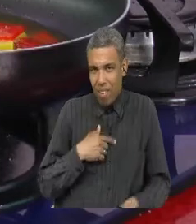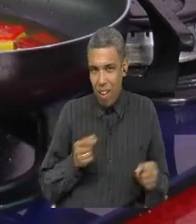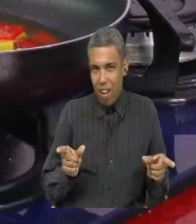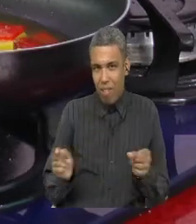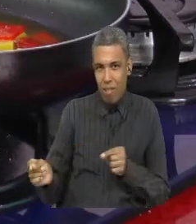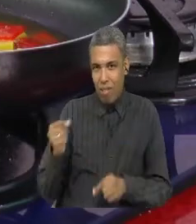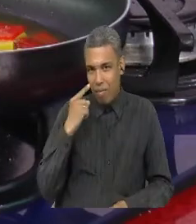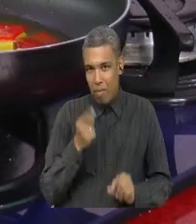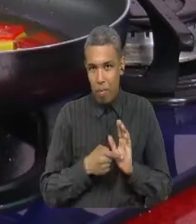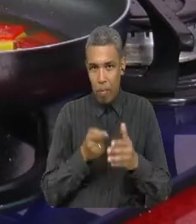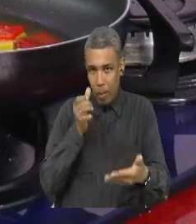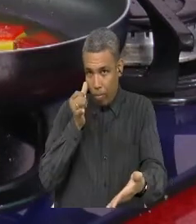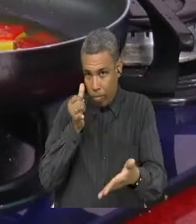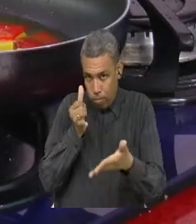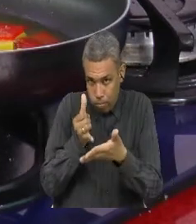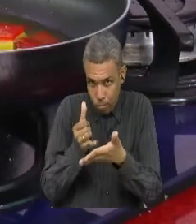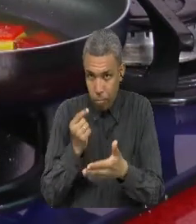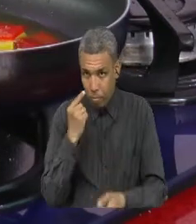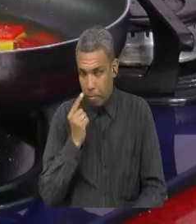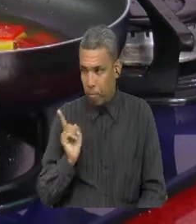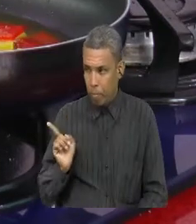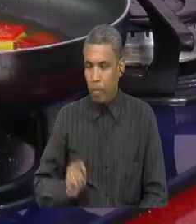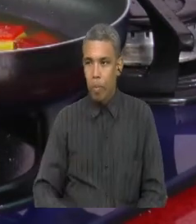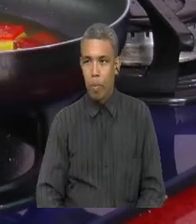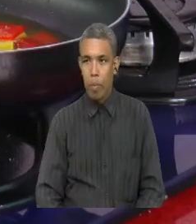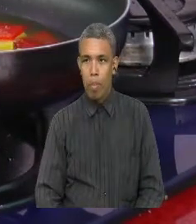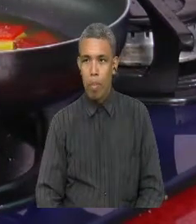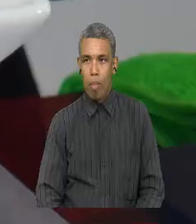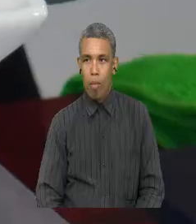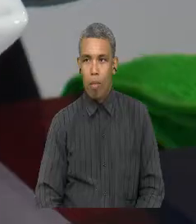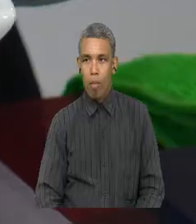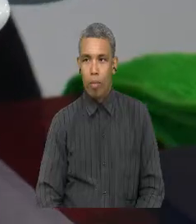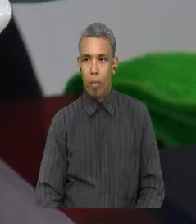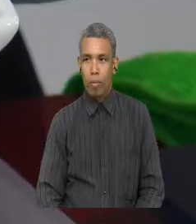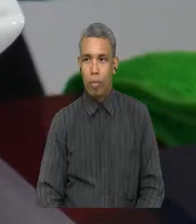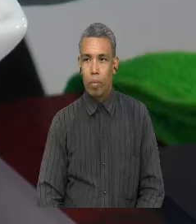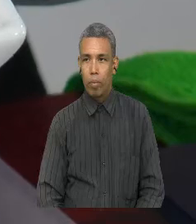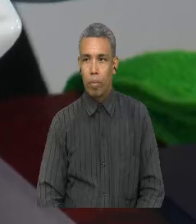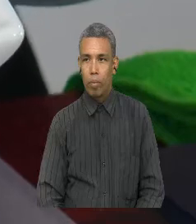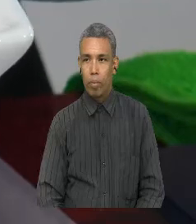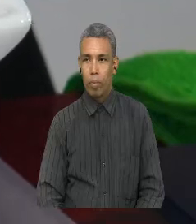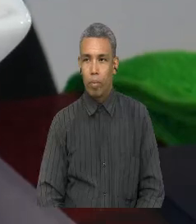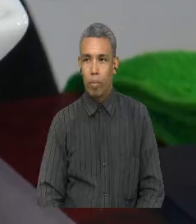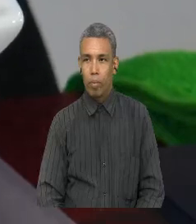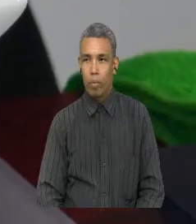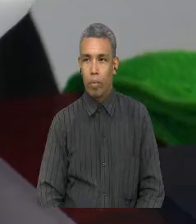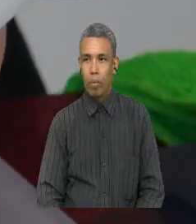si me colaboran con el plano. Sí, la idea es que se muestre acá el proceso y se muestre acá ya el